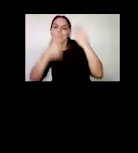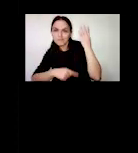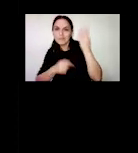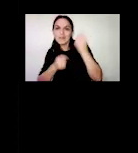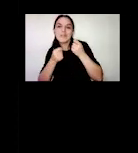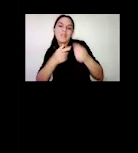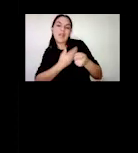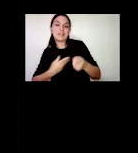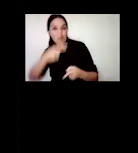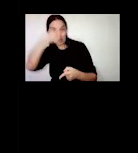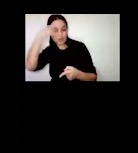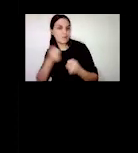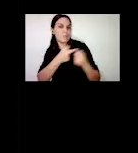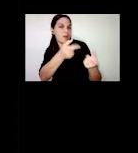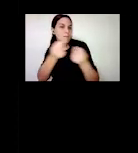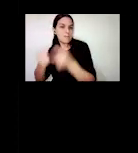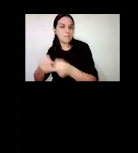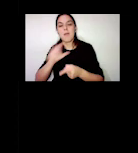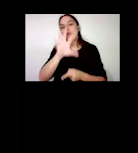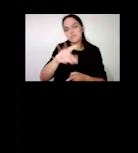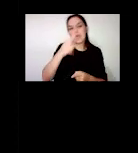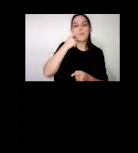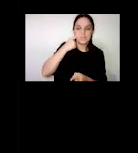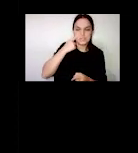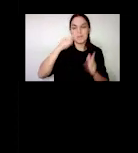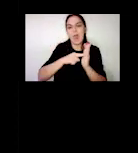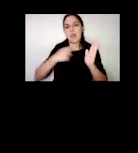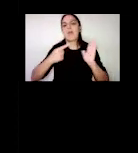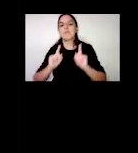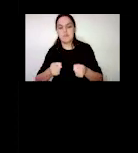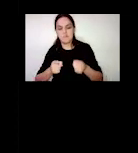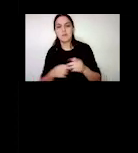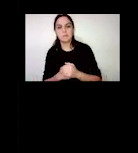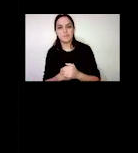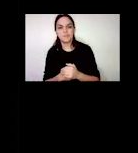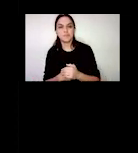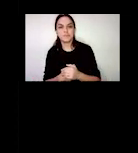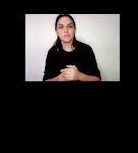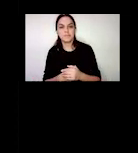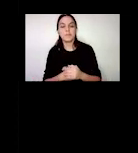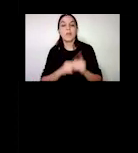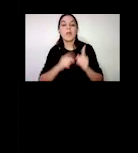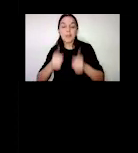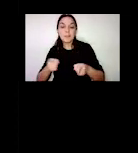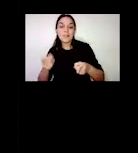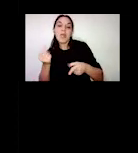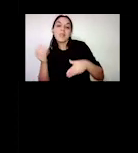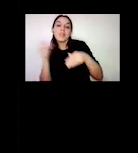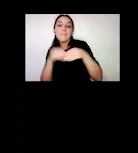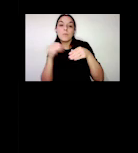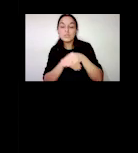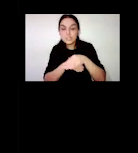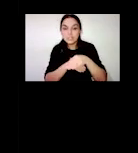nacional, provincial, municipal y la Ciudad Autónoma de Buenos Aires. Como así también los depósitos que se efectúen